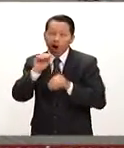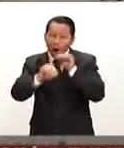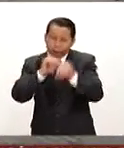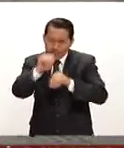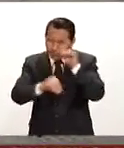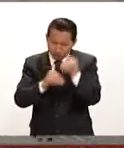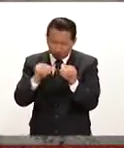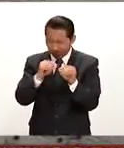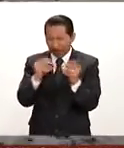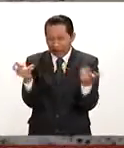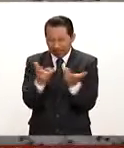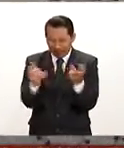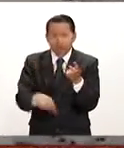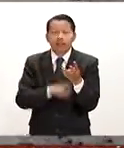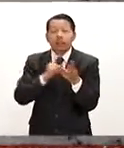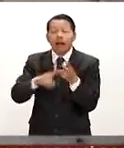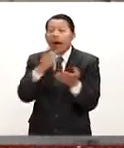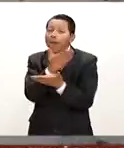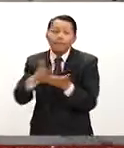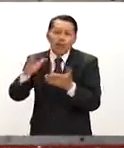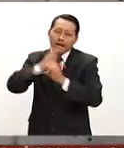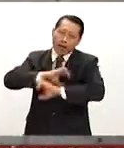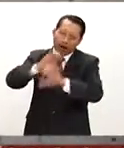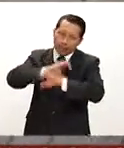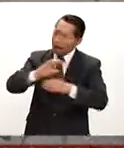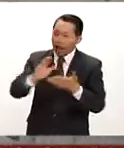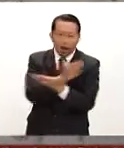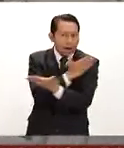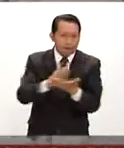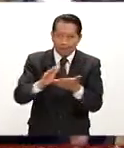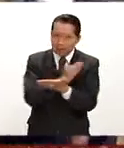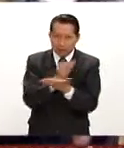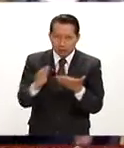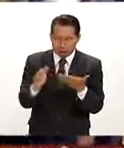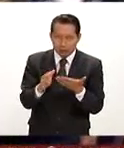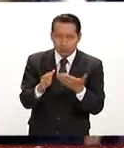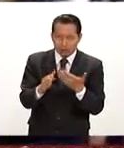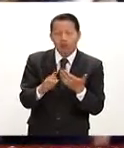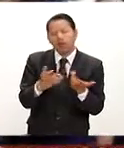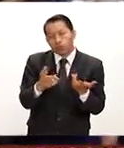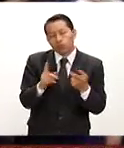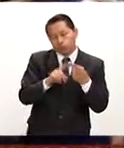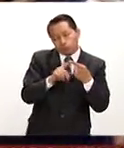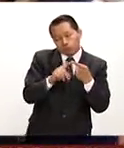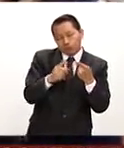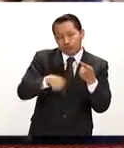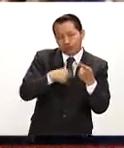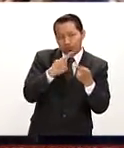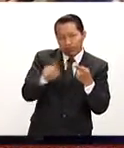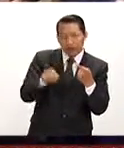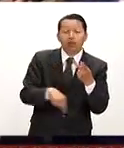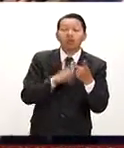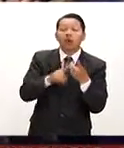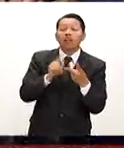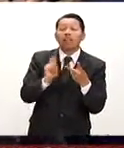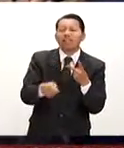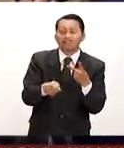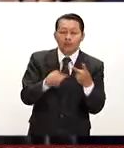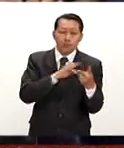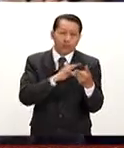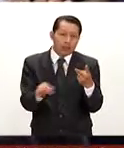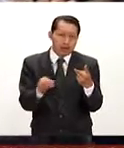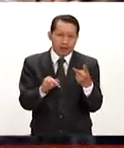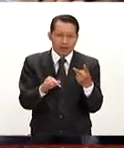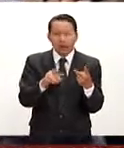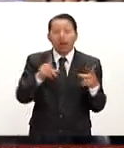y por otra muy separada la interpretación. Entonces, eso es lo primero. Lo segundo es que un estudiante puede elegir entre el campo de